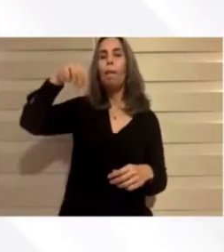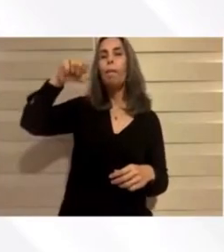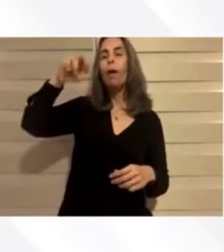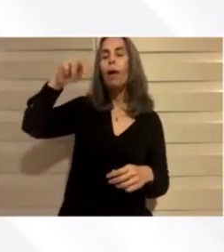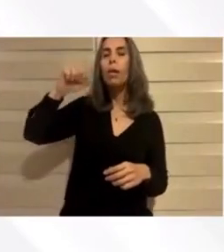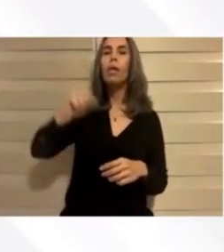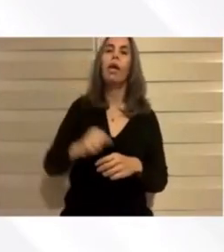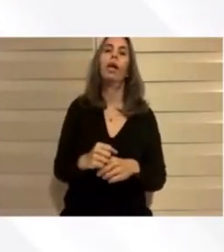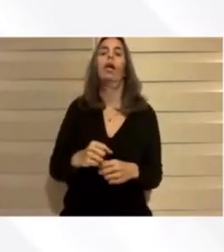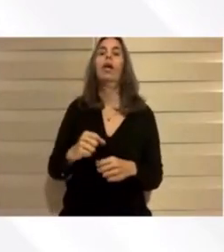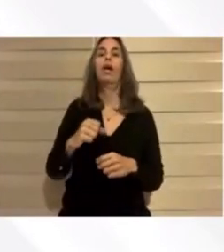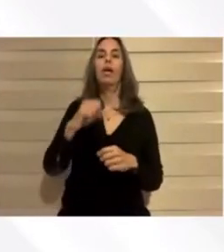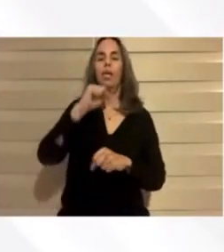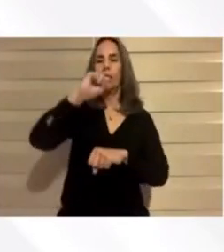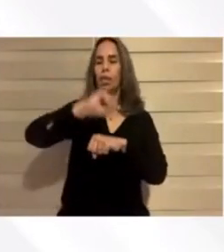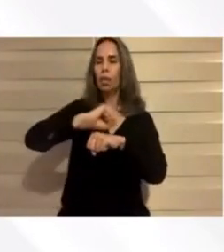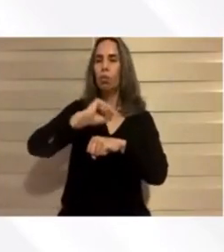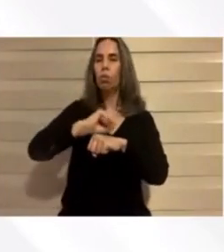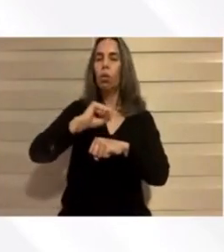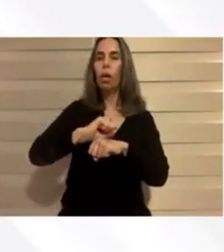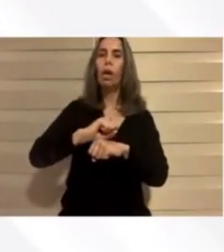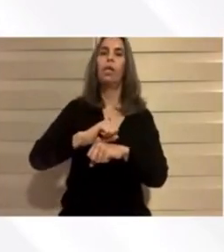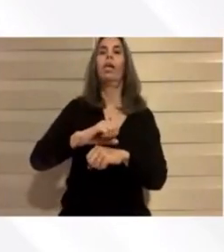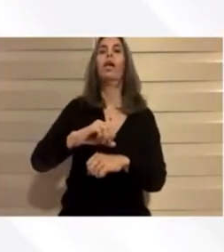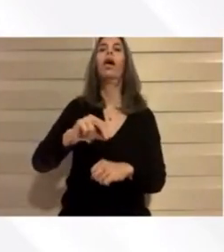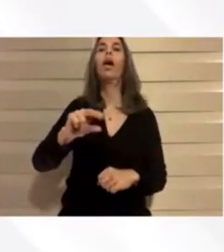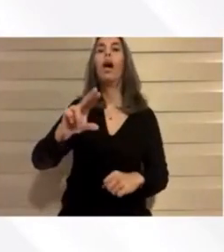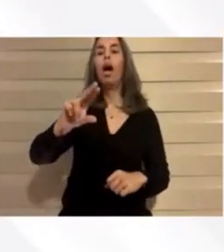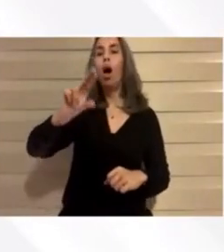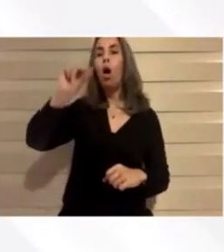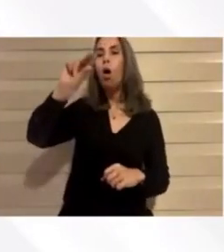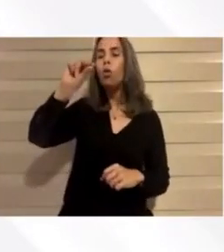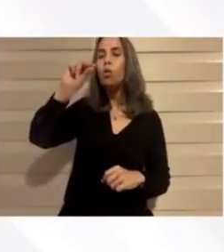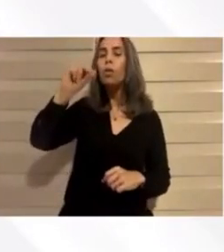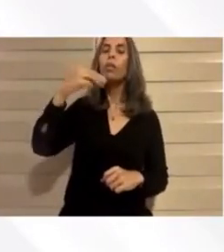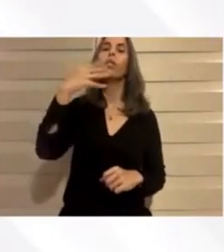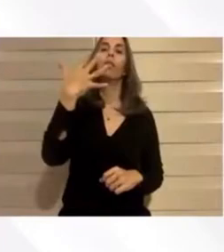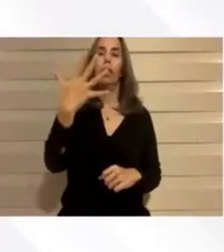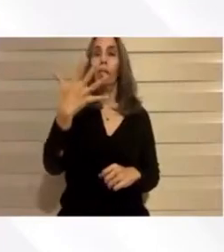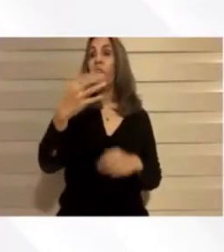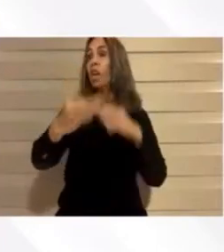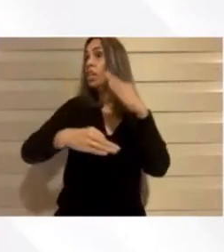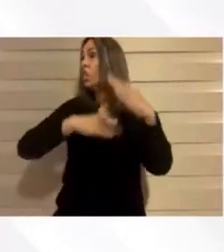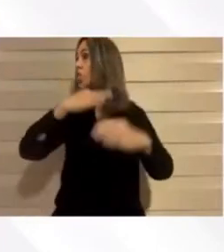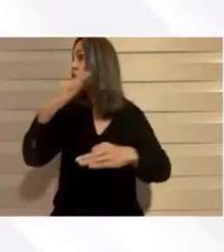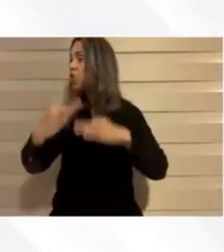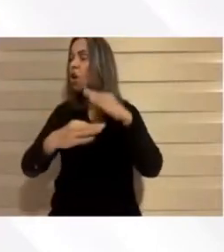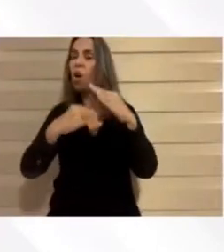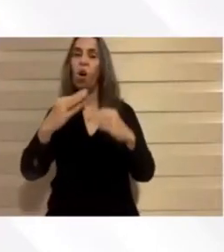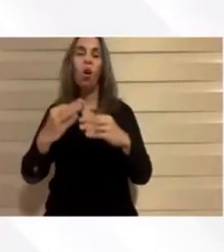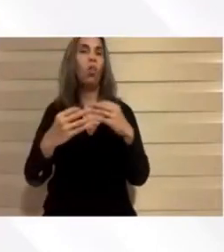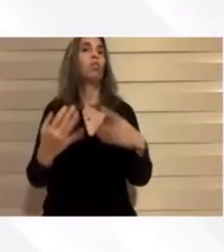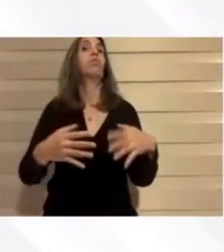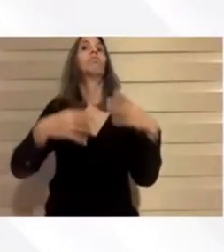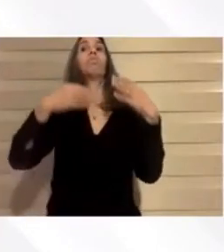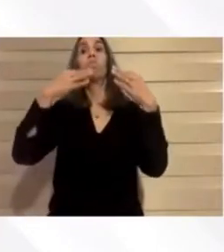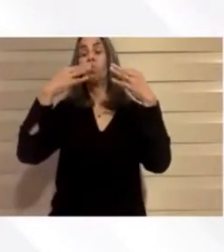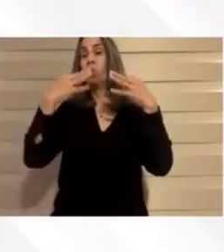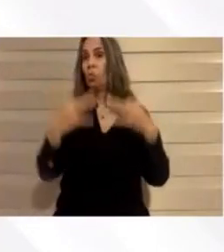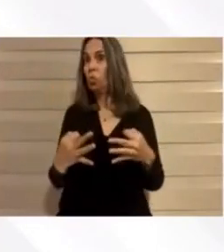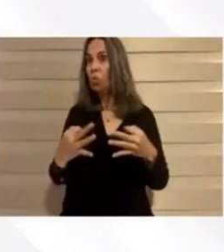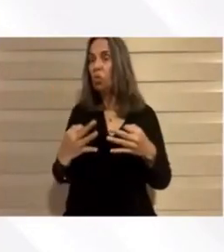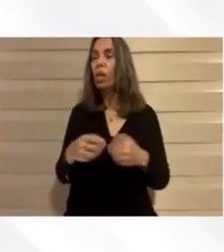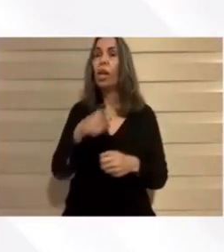85. Todas ellas jóvenes muy talentosas que ustedes conocen porque forman parte de nuestra comunidad